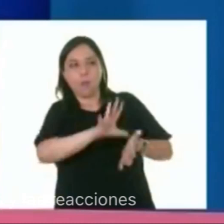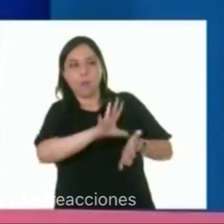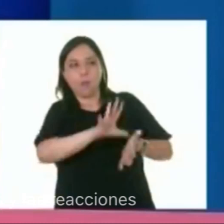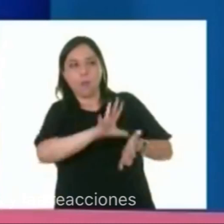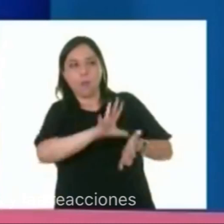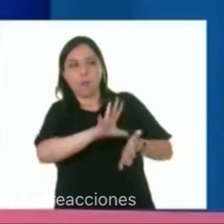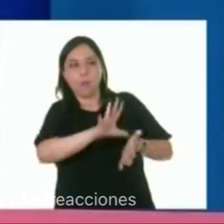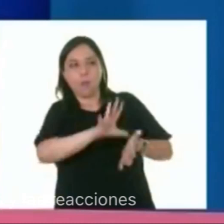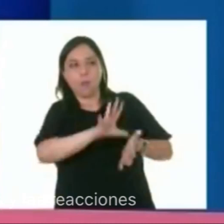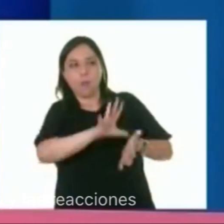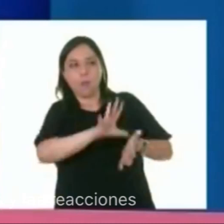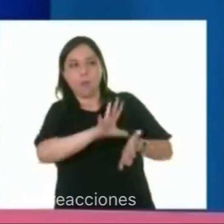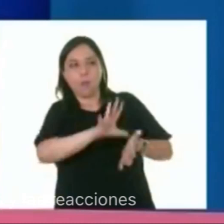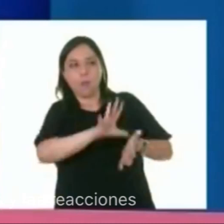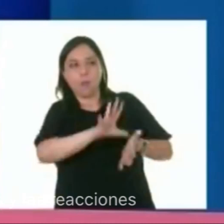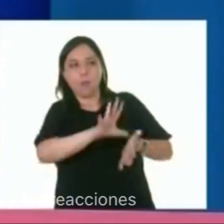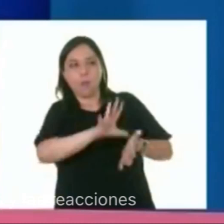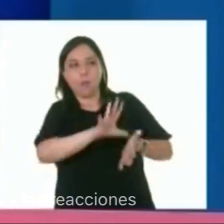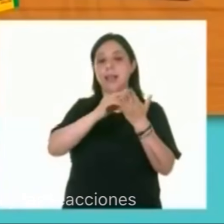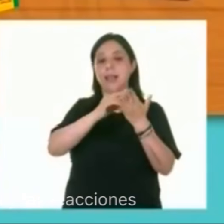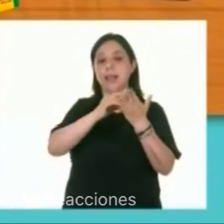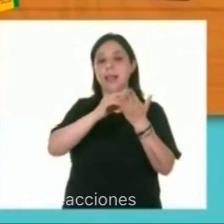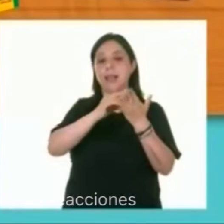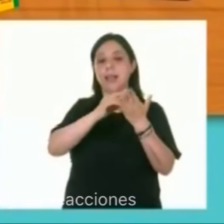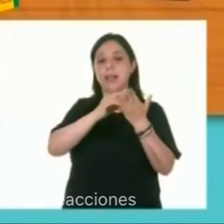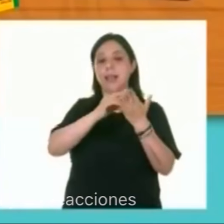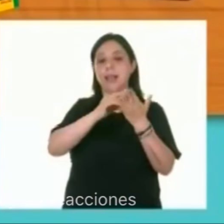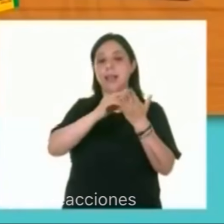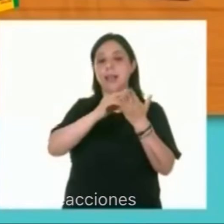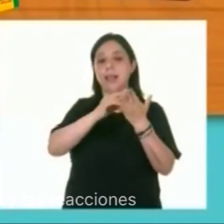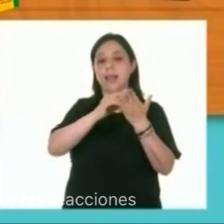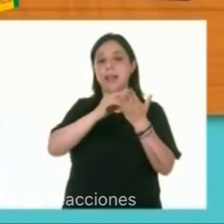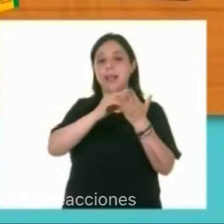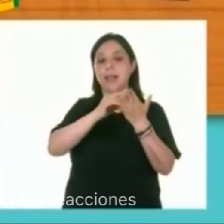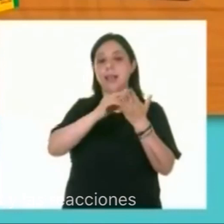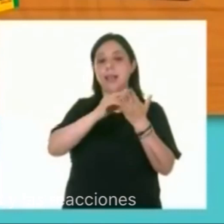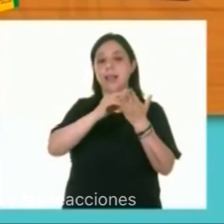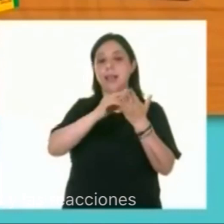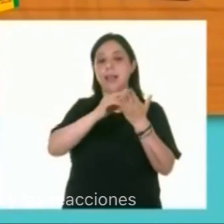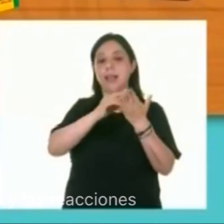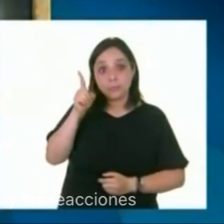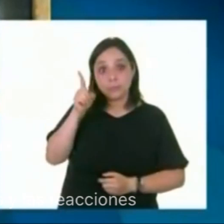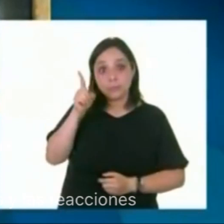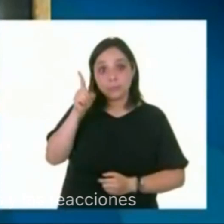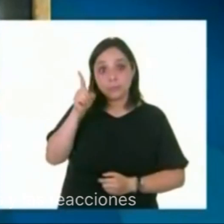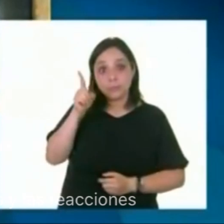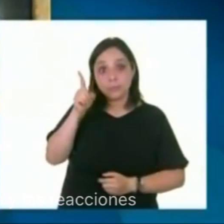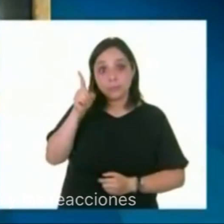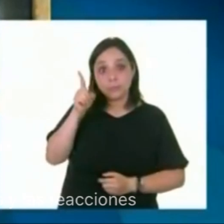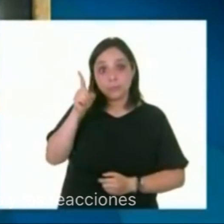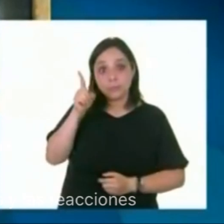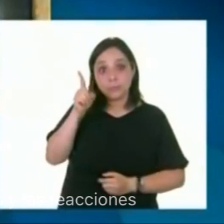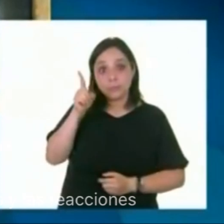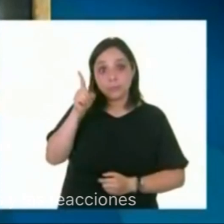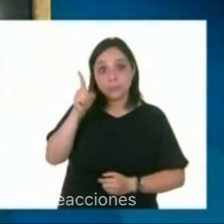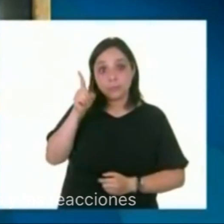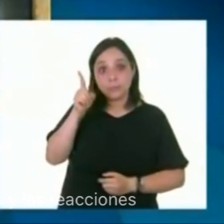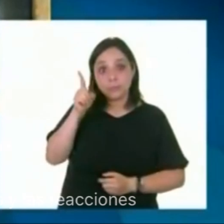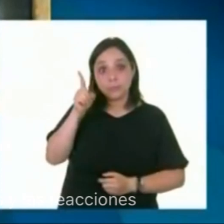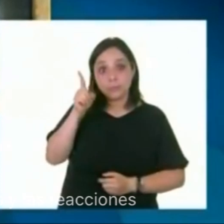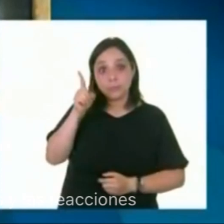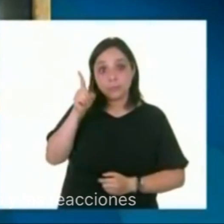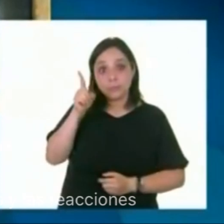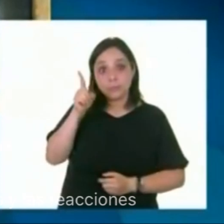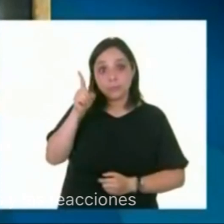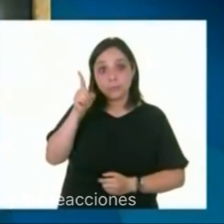sus principales logros, entre otros aspectos. Necesitarás tu libro, libreta y algo con que escribir y diccionario. Selecciona algunos textos que vamos a leer.